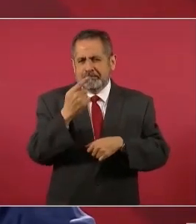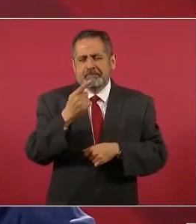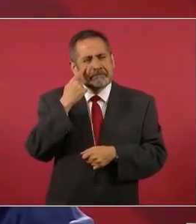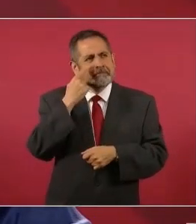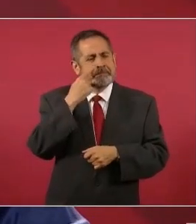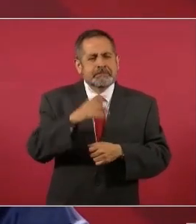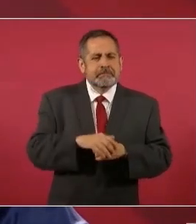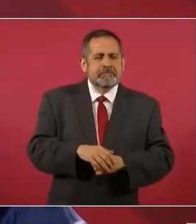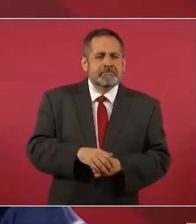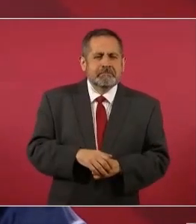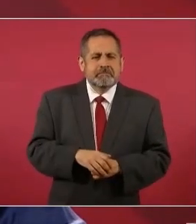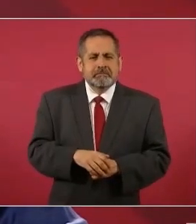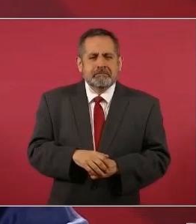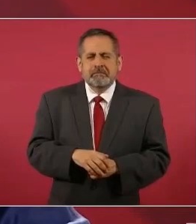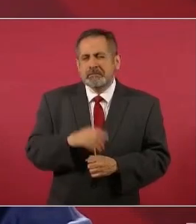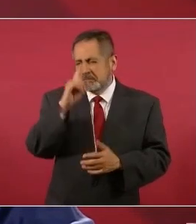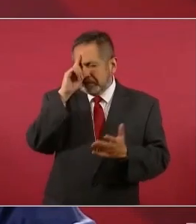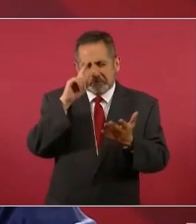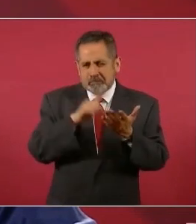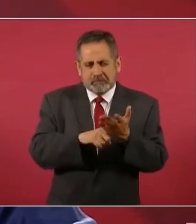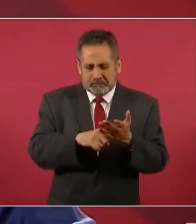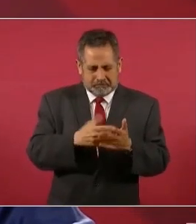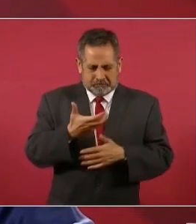No hubiesen